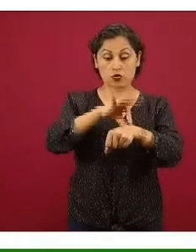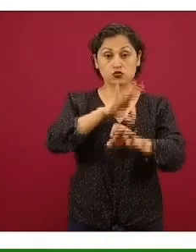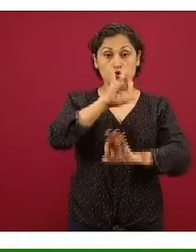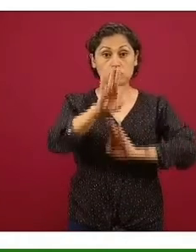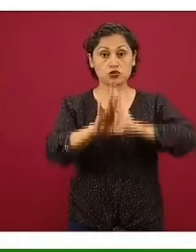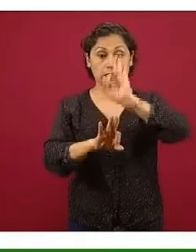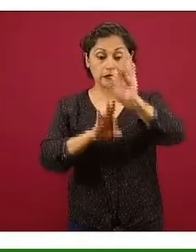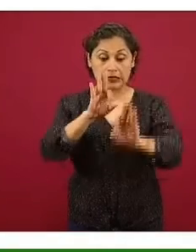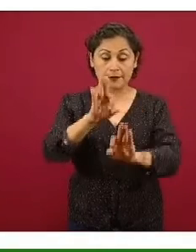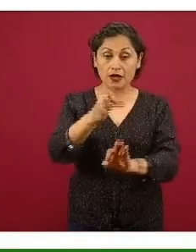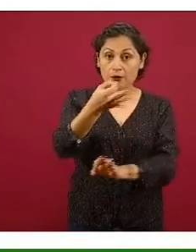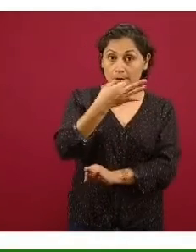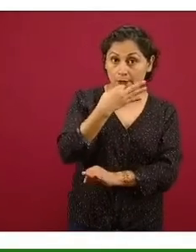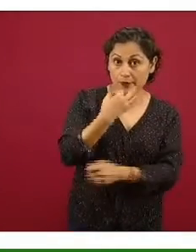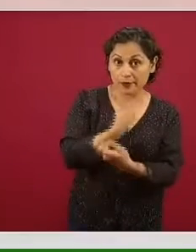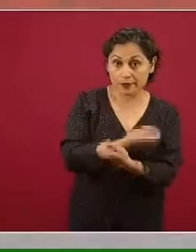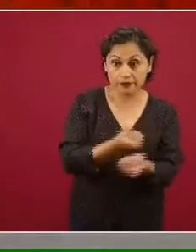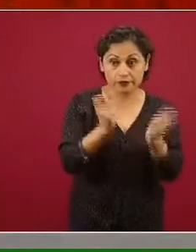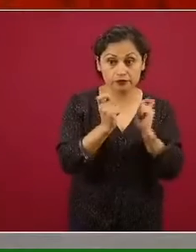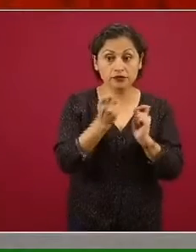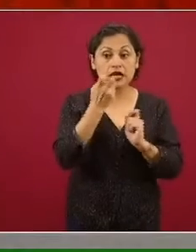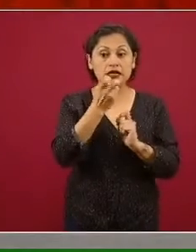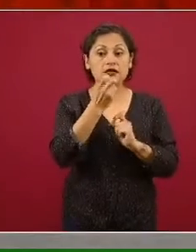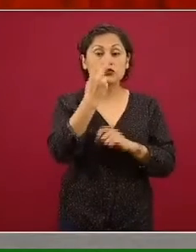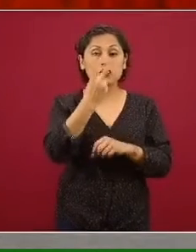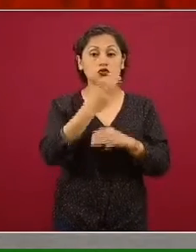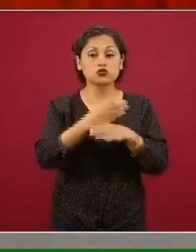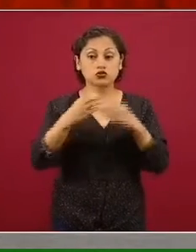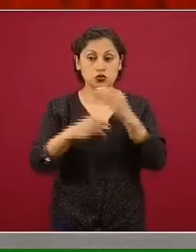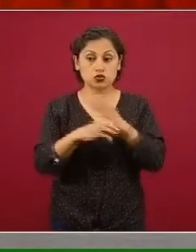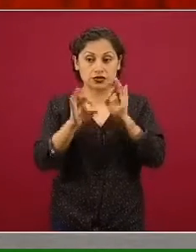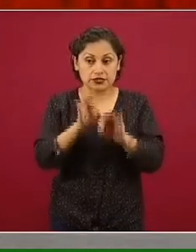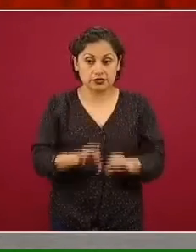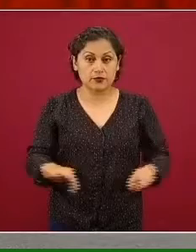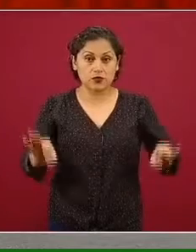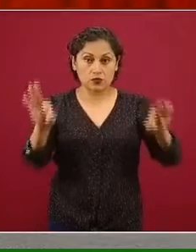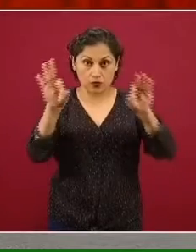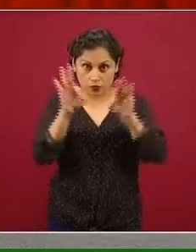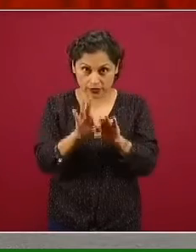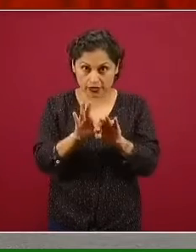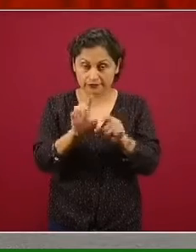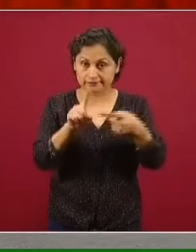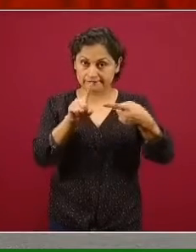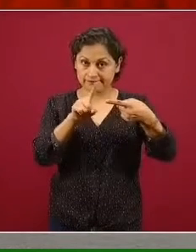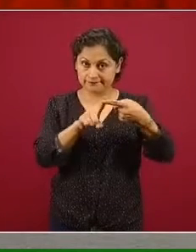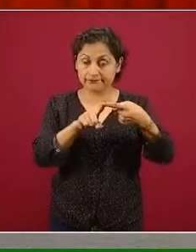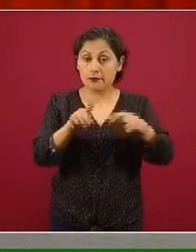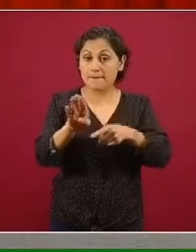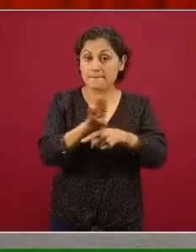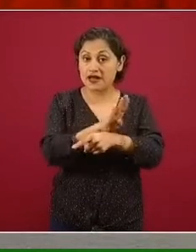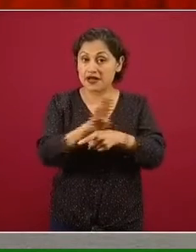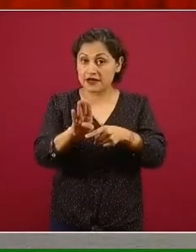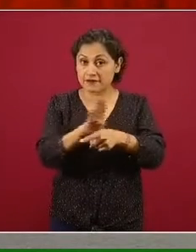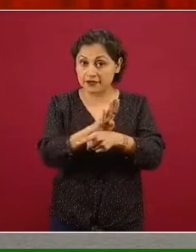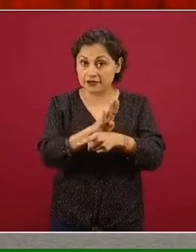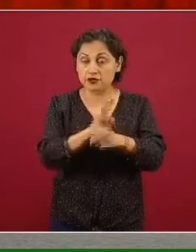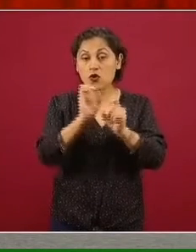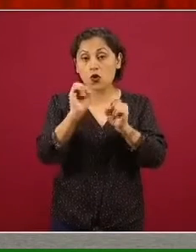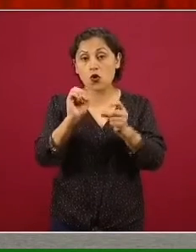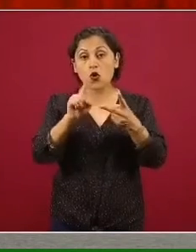centramos en dos cosas que son muy importantes: los beneficios y los riesgos que